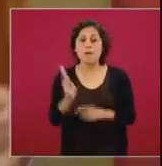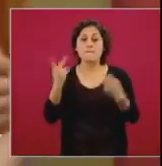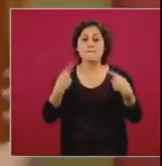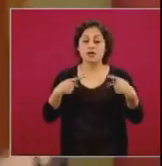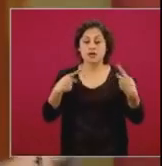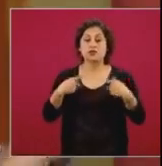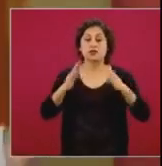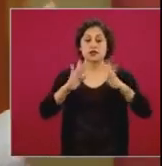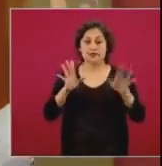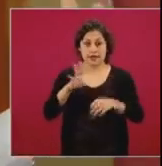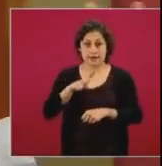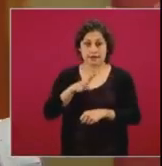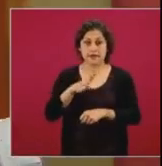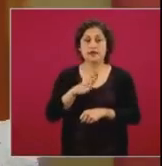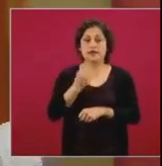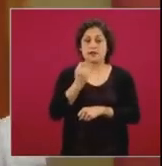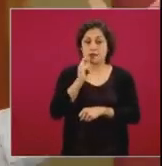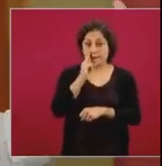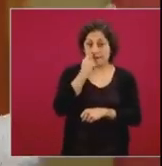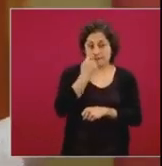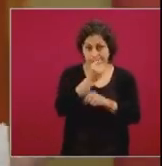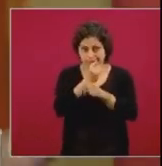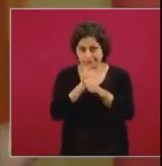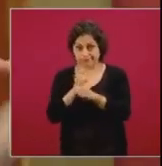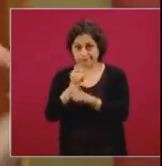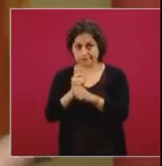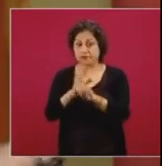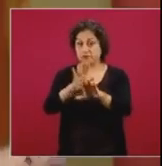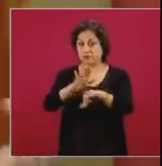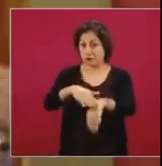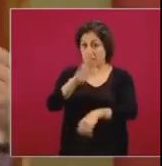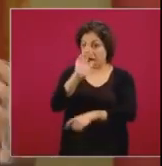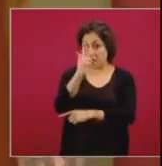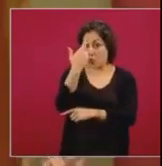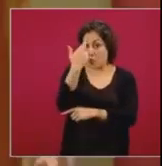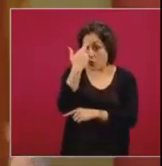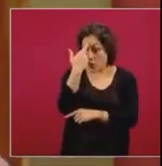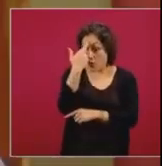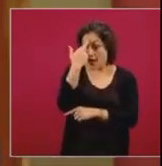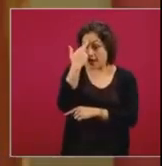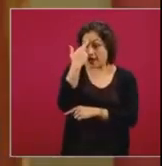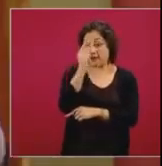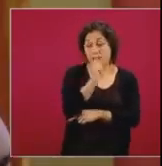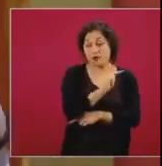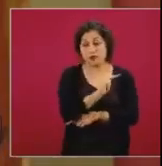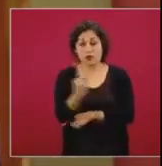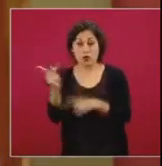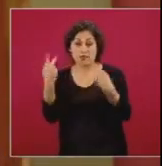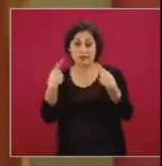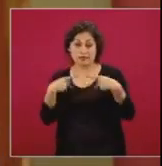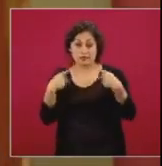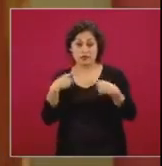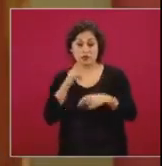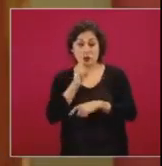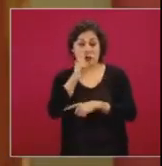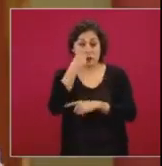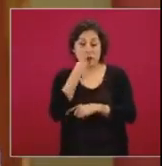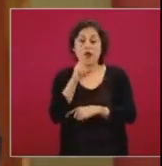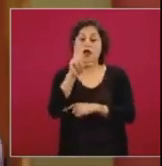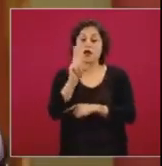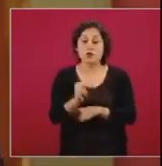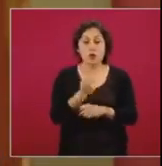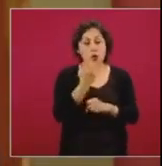caso. Recordar que no a todas las personas se les ha tomado una muestra y no todas las muestras que se han